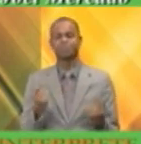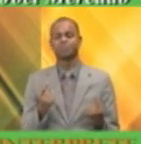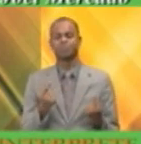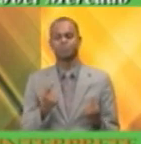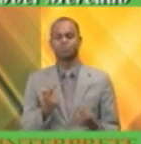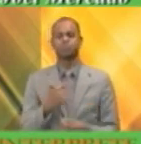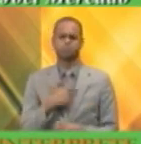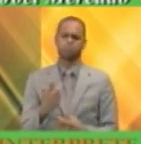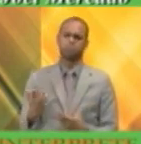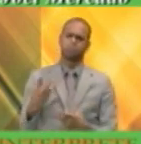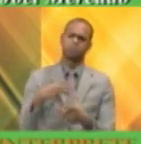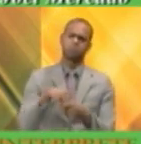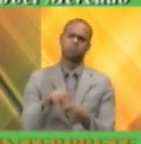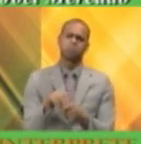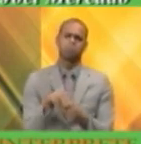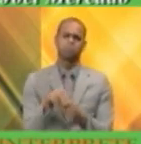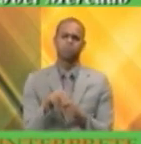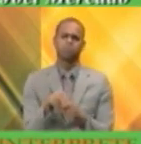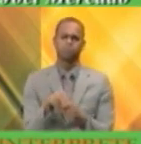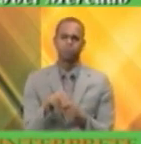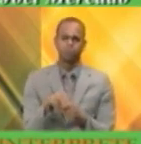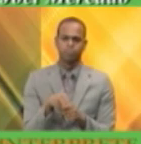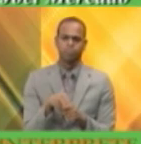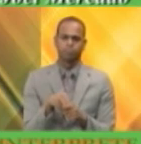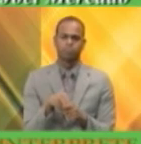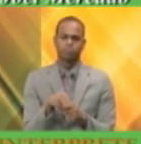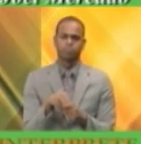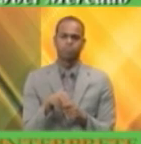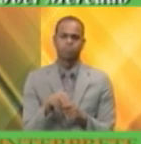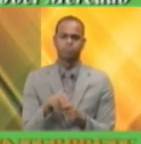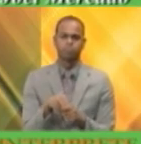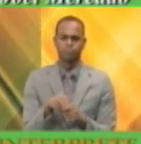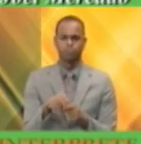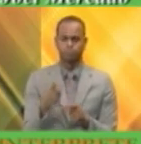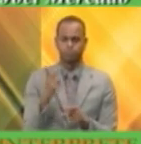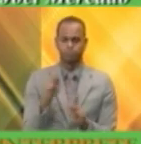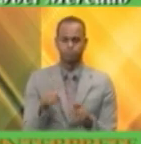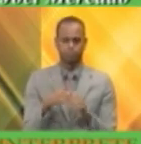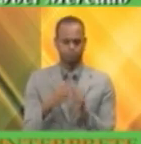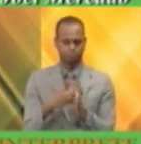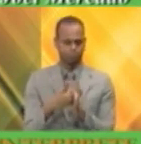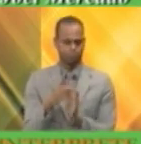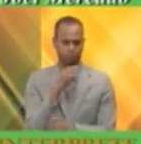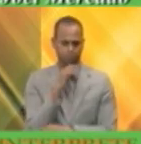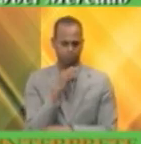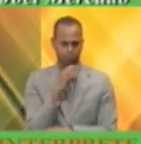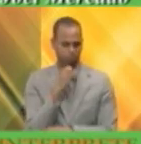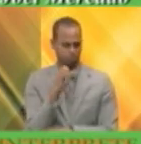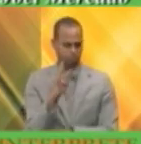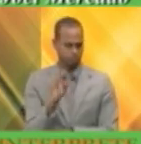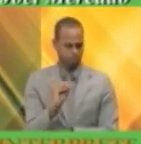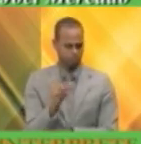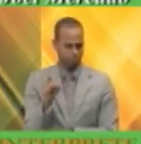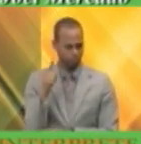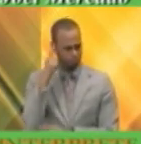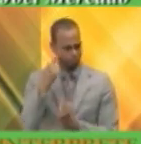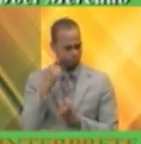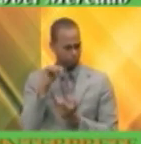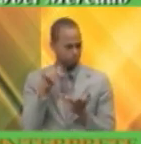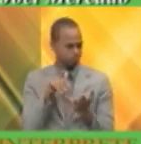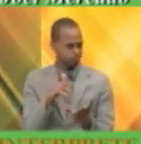te incluyo, sí, pero que una persona que adquiere una discapacidad con 40 años no está mucho en estudiar porque tiene